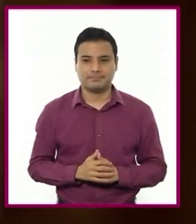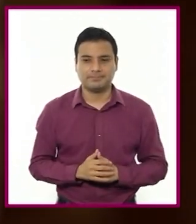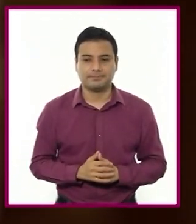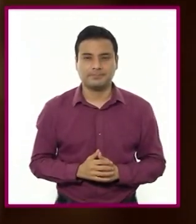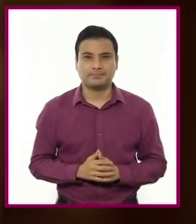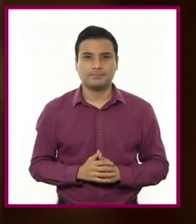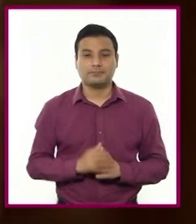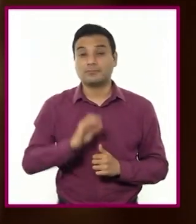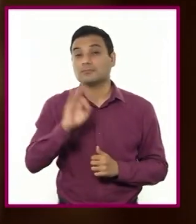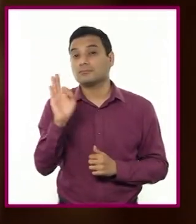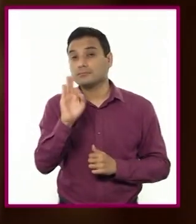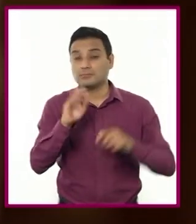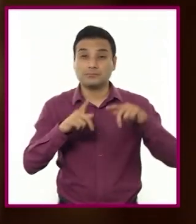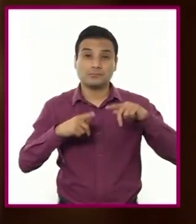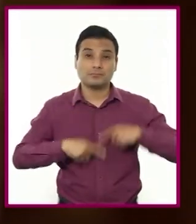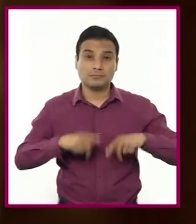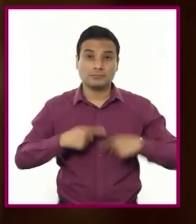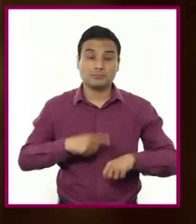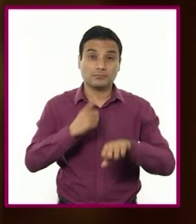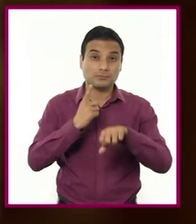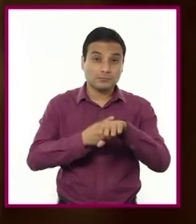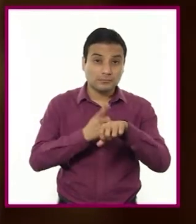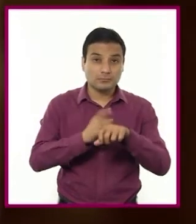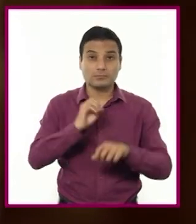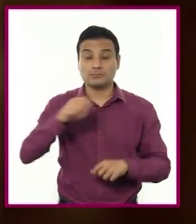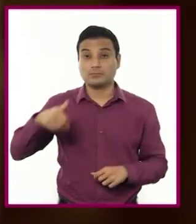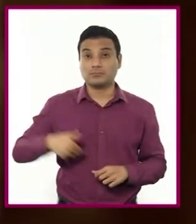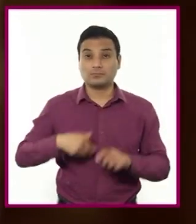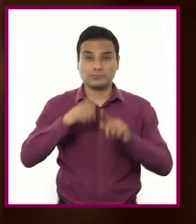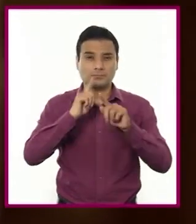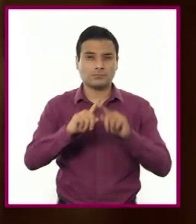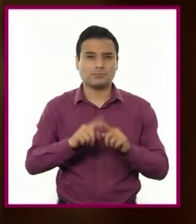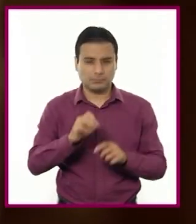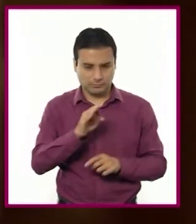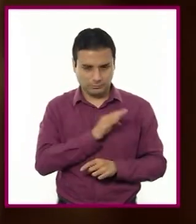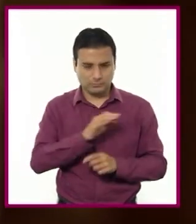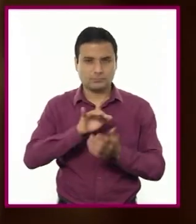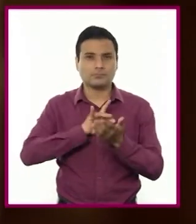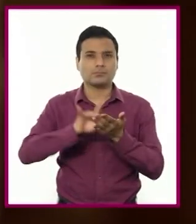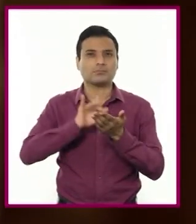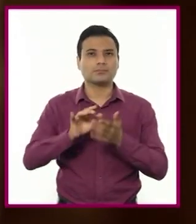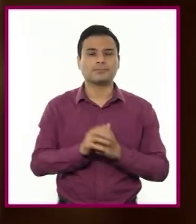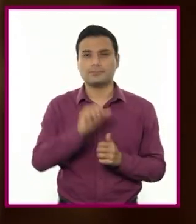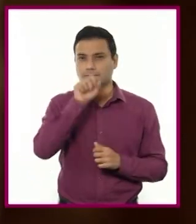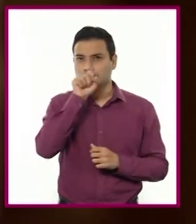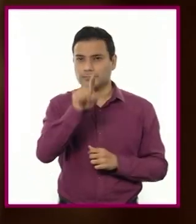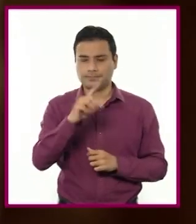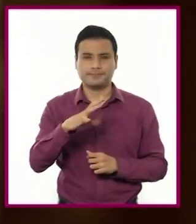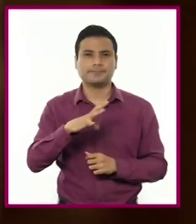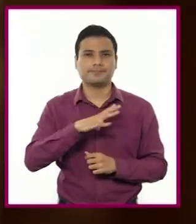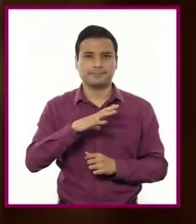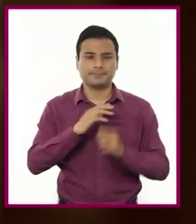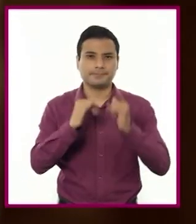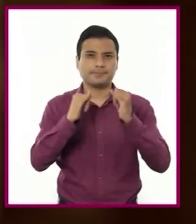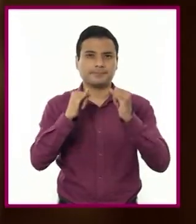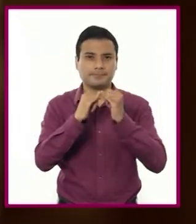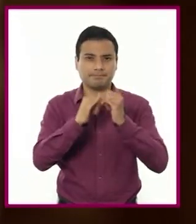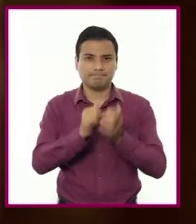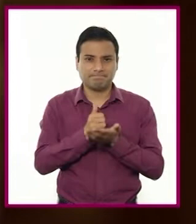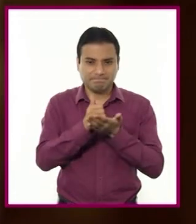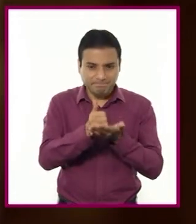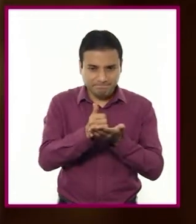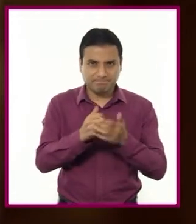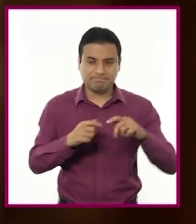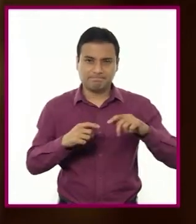por enfermedades, accidentes o problemas congénitos. También contamos con instancias que contribuyen a fortalecer